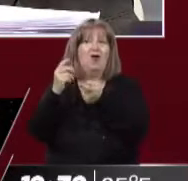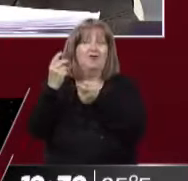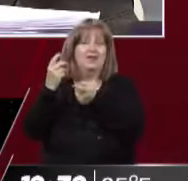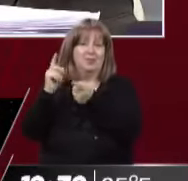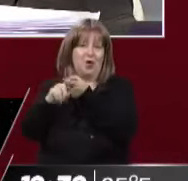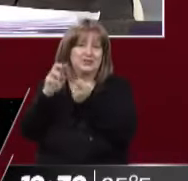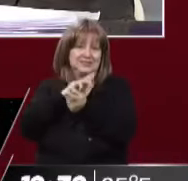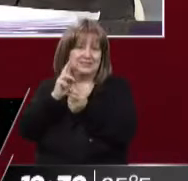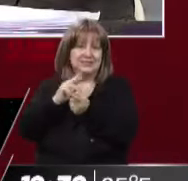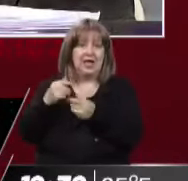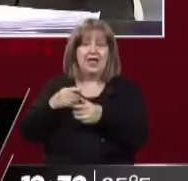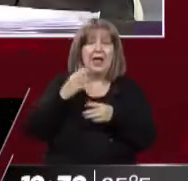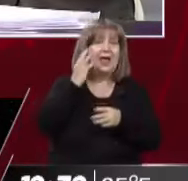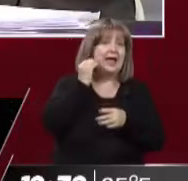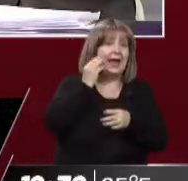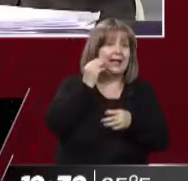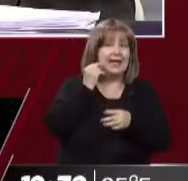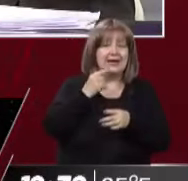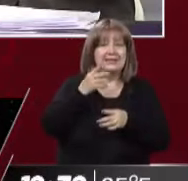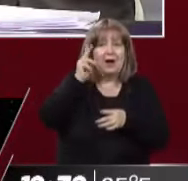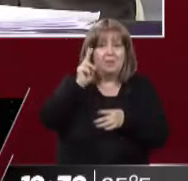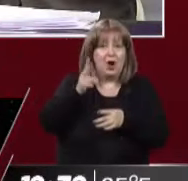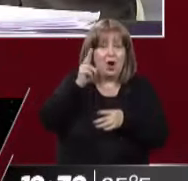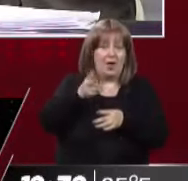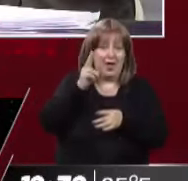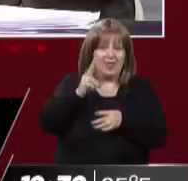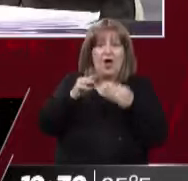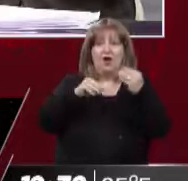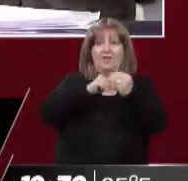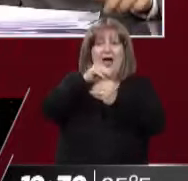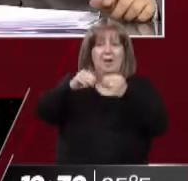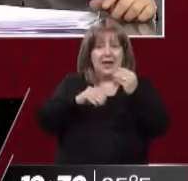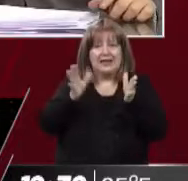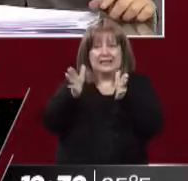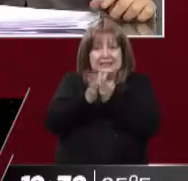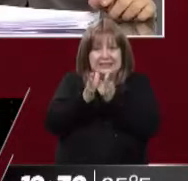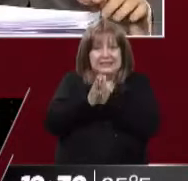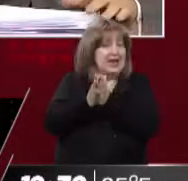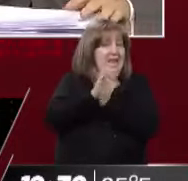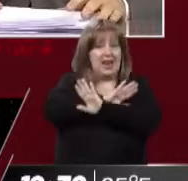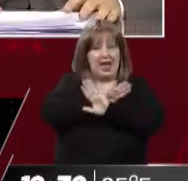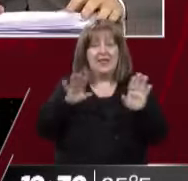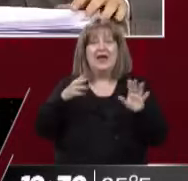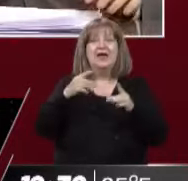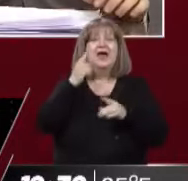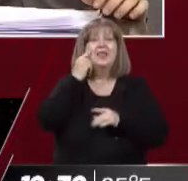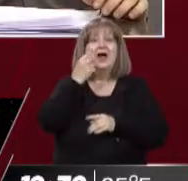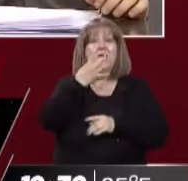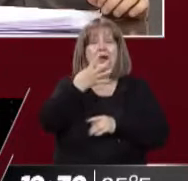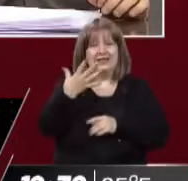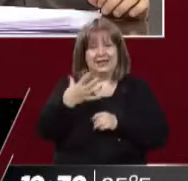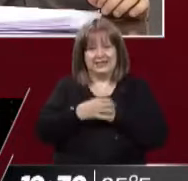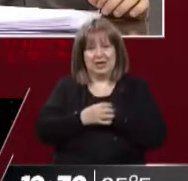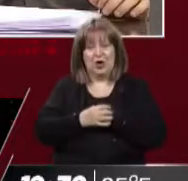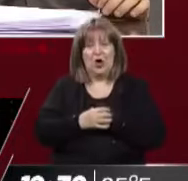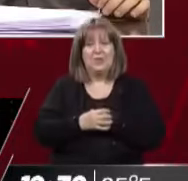en Inglaterra ya les han prohibido nada de novias, nada de familia. ¿Durante todo el mes? 45 días casi. Más de un mes. Le voy a mandar un WhatsApp a